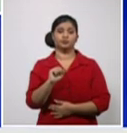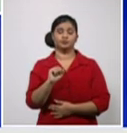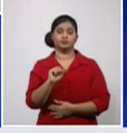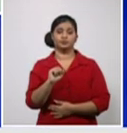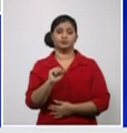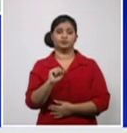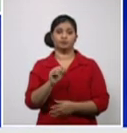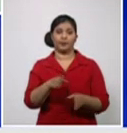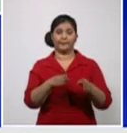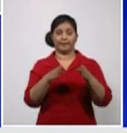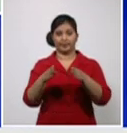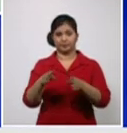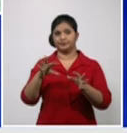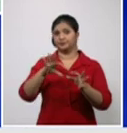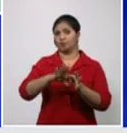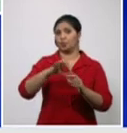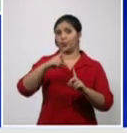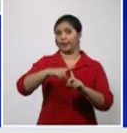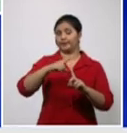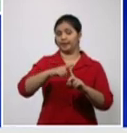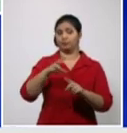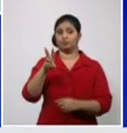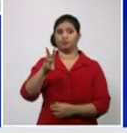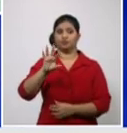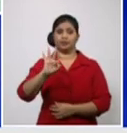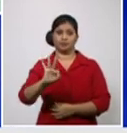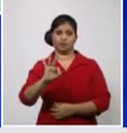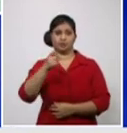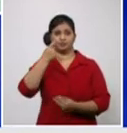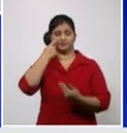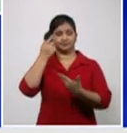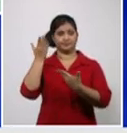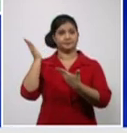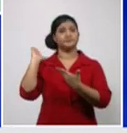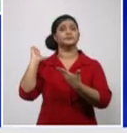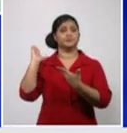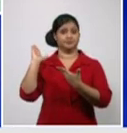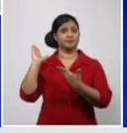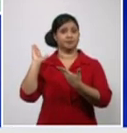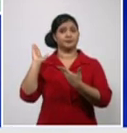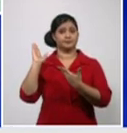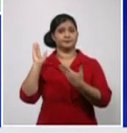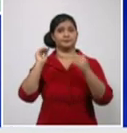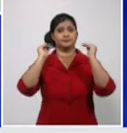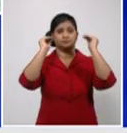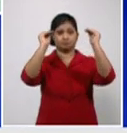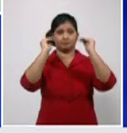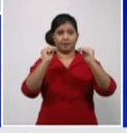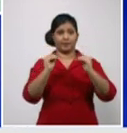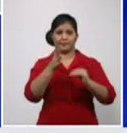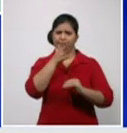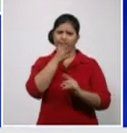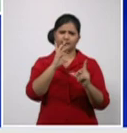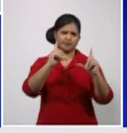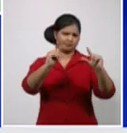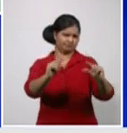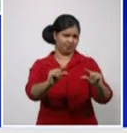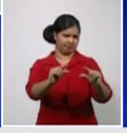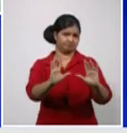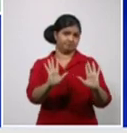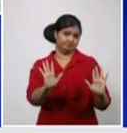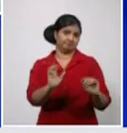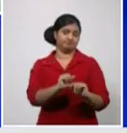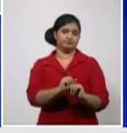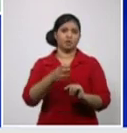Guantánamo 38, se aprecia una que parece a la reducción del municipio